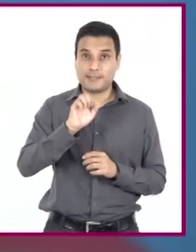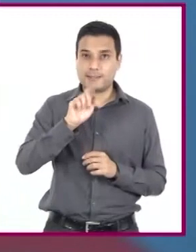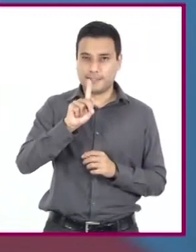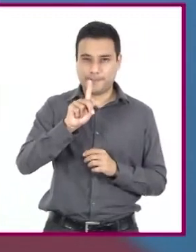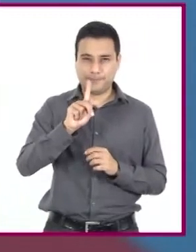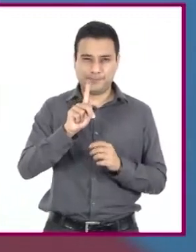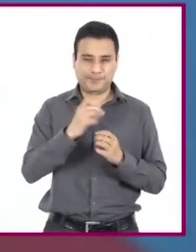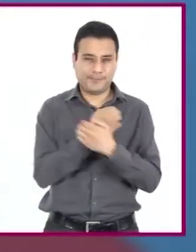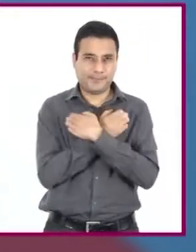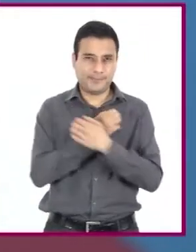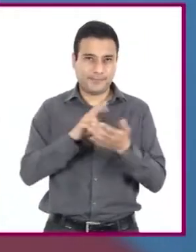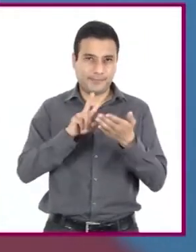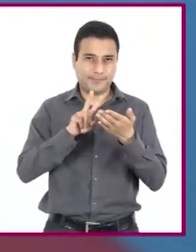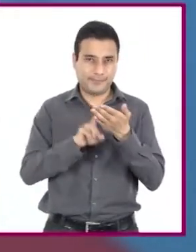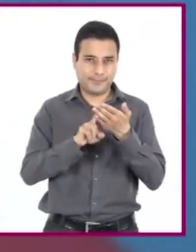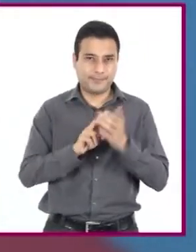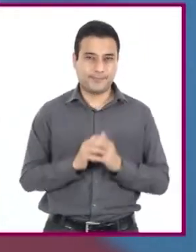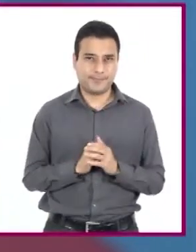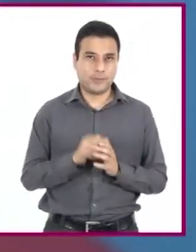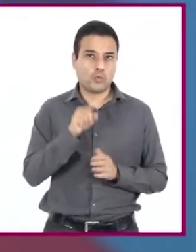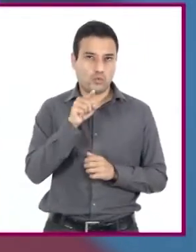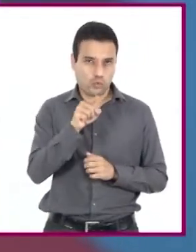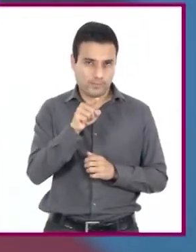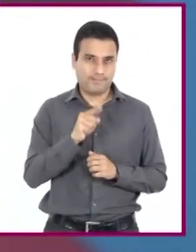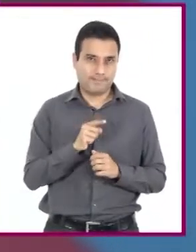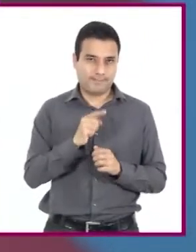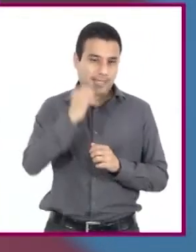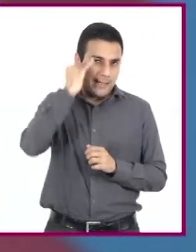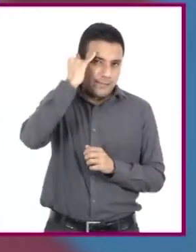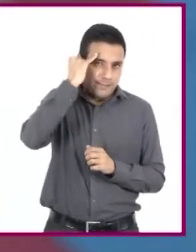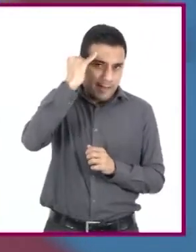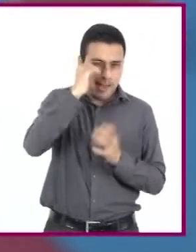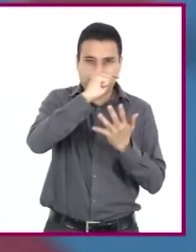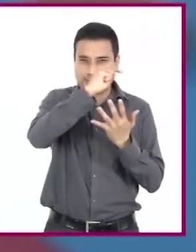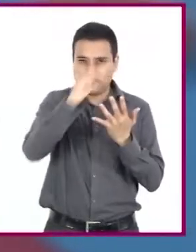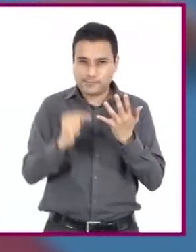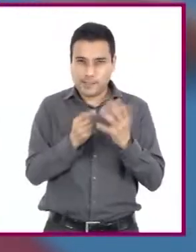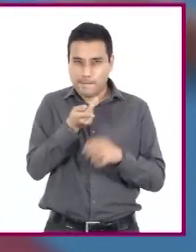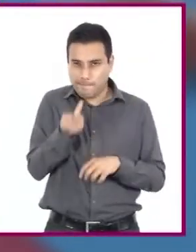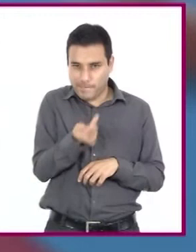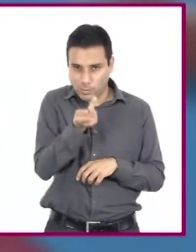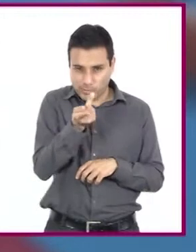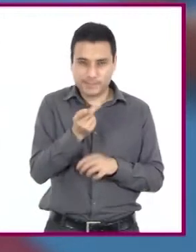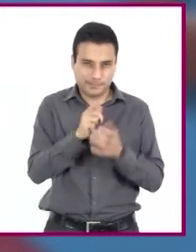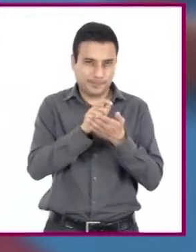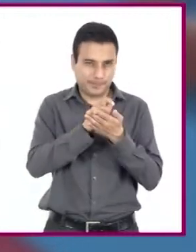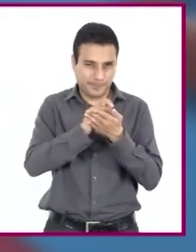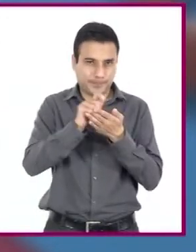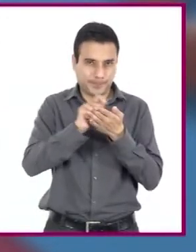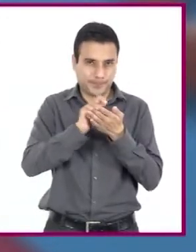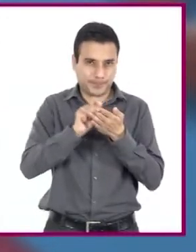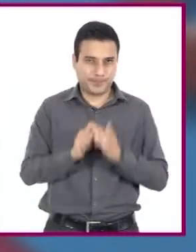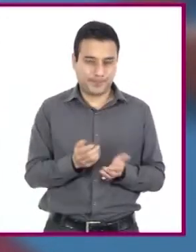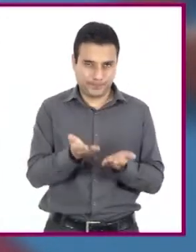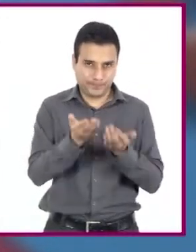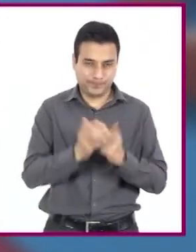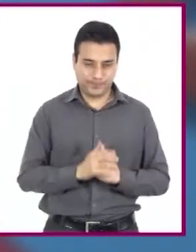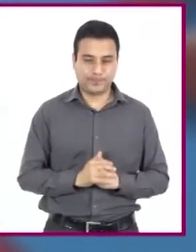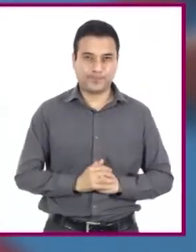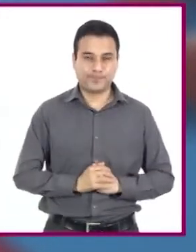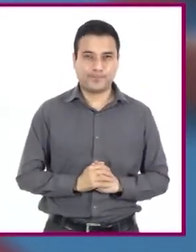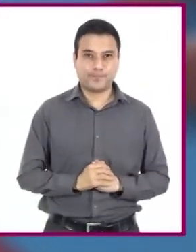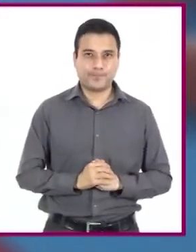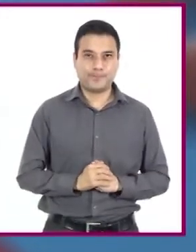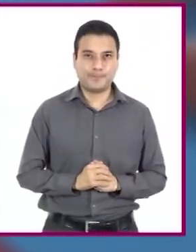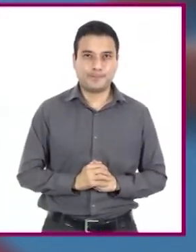formación cívica y ética para anotar todas las ideas y preguntas que les vayan surgiendo en esta sesión